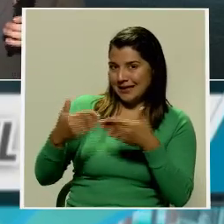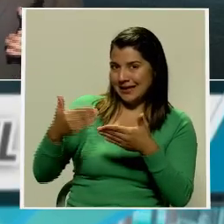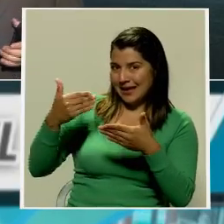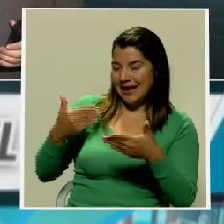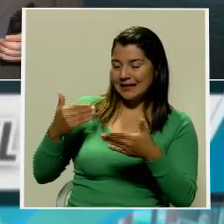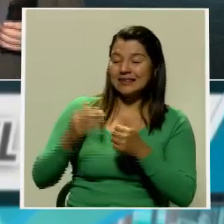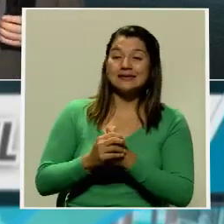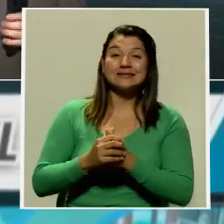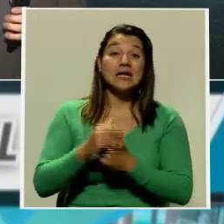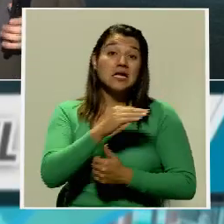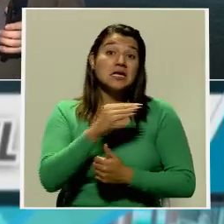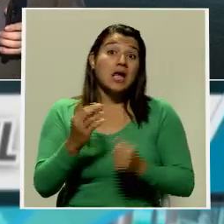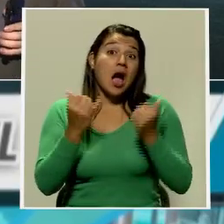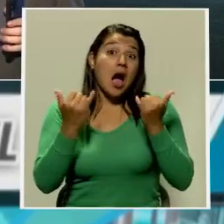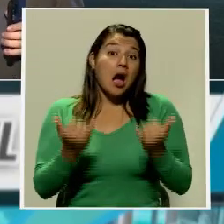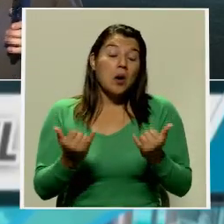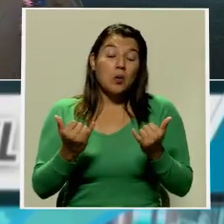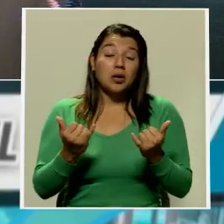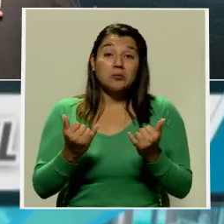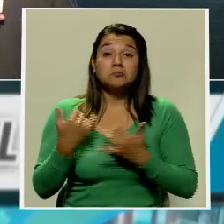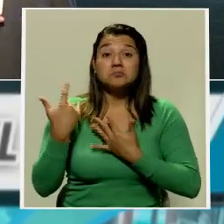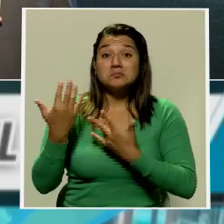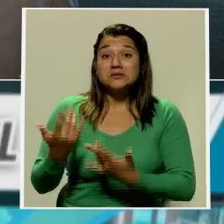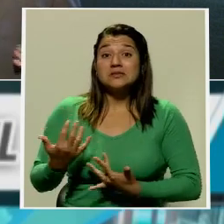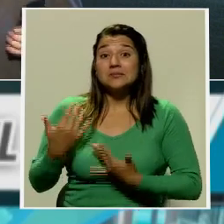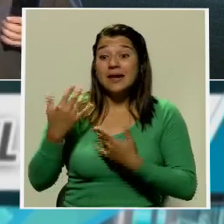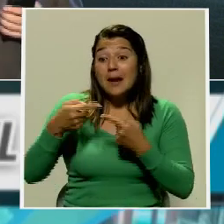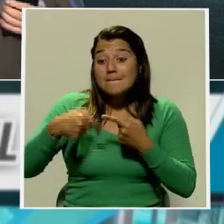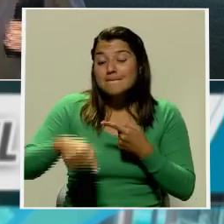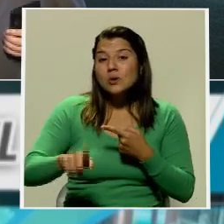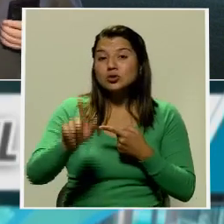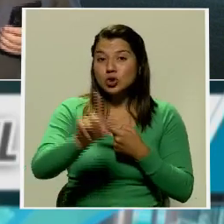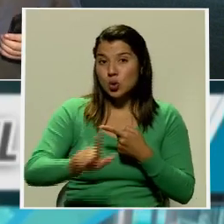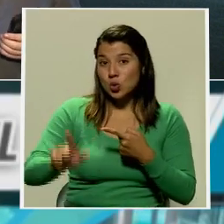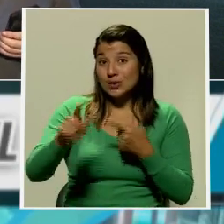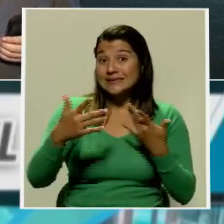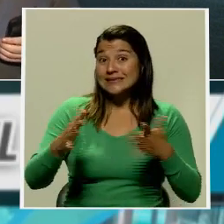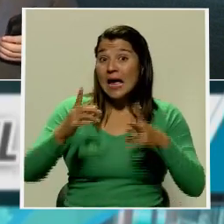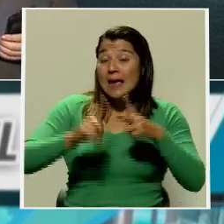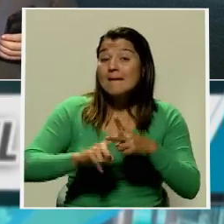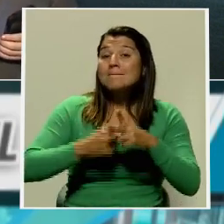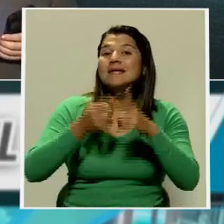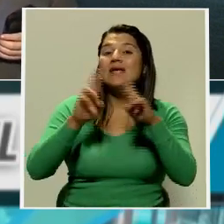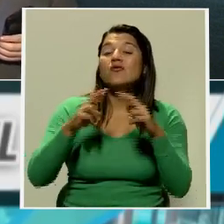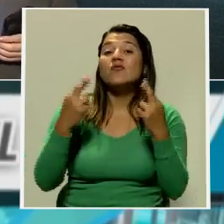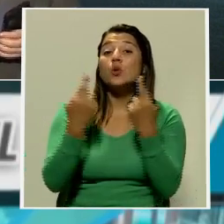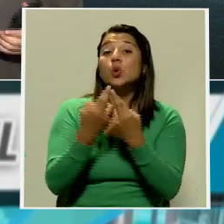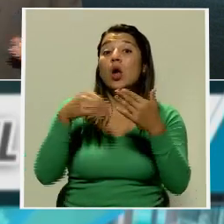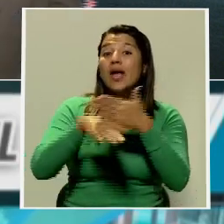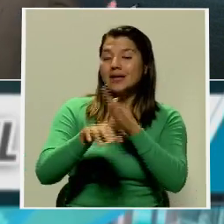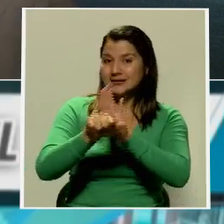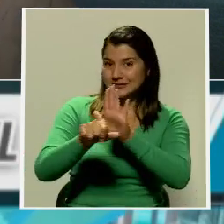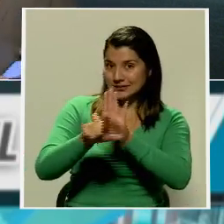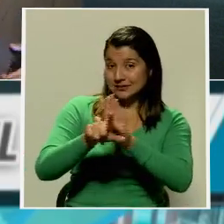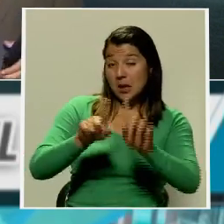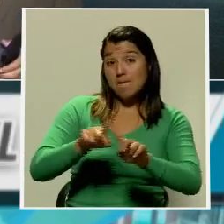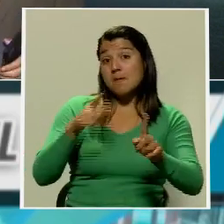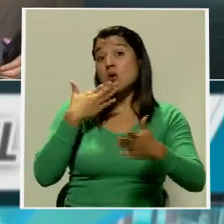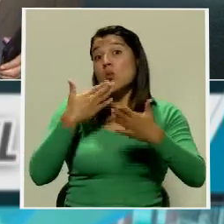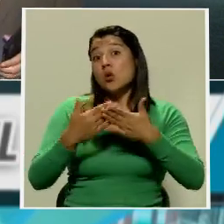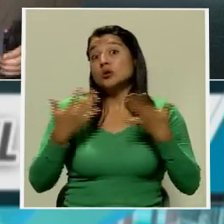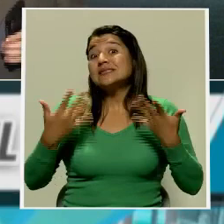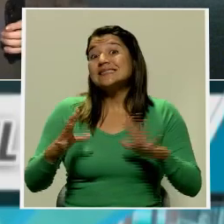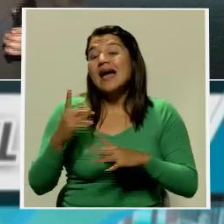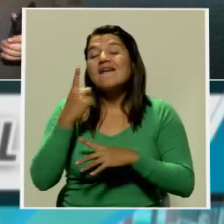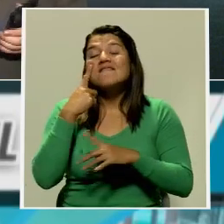bueno, ahora pues quedará a esperar al próximo lunes que empiecen las discusiones en la Asamblea Legislativa, pero bueno, ya vemos que